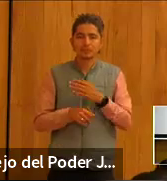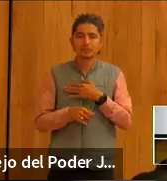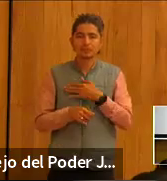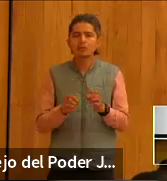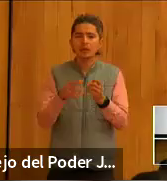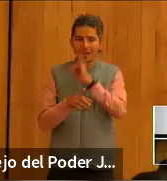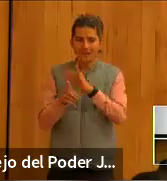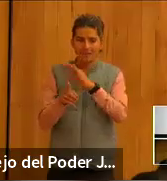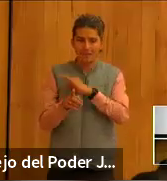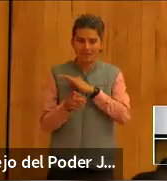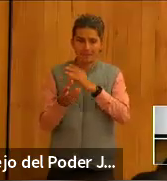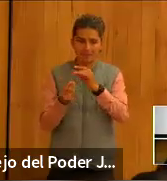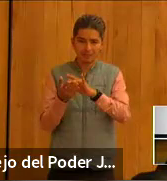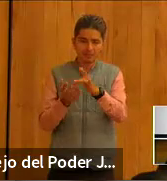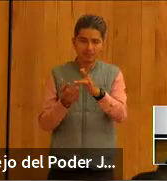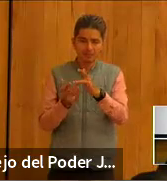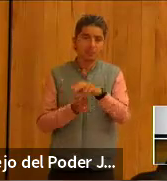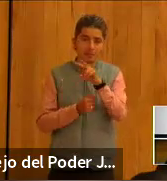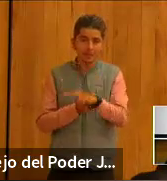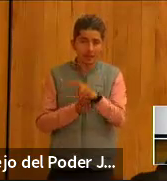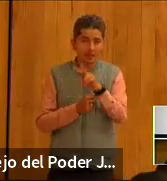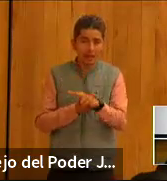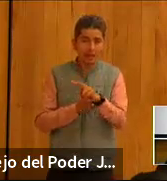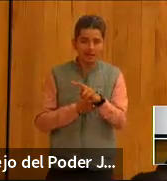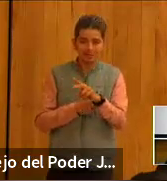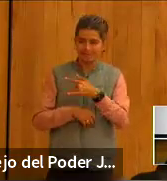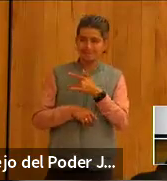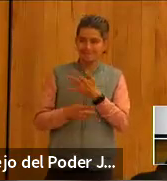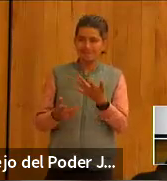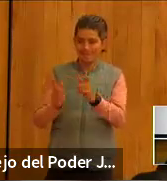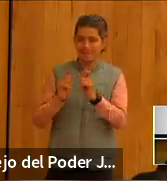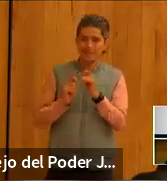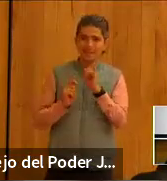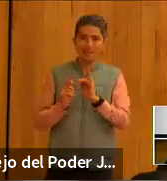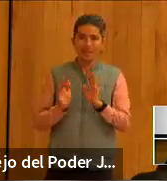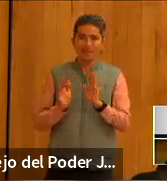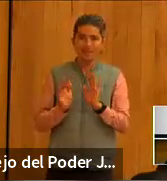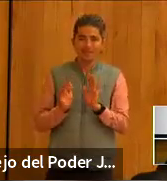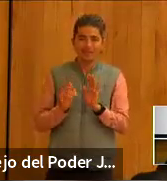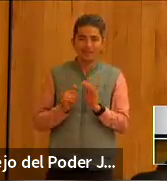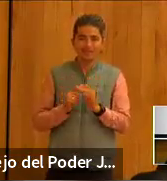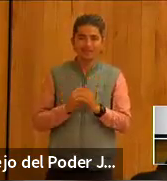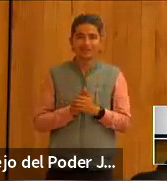Felicitaciones. Gracias. La verdad, no me lo esperaba. Mirá.